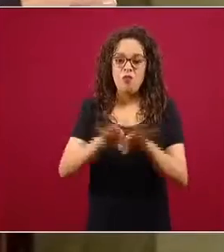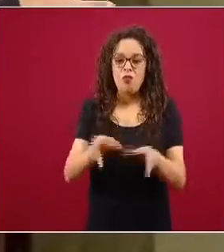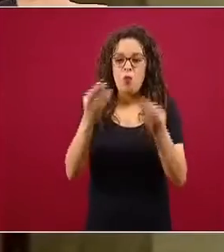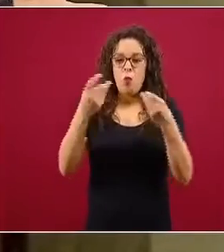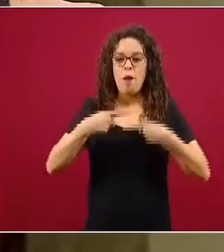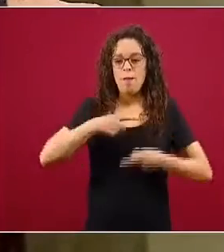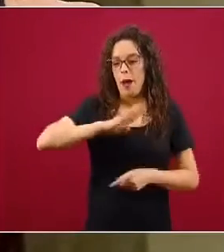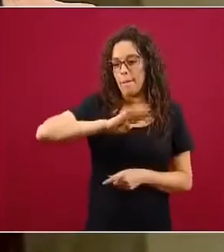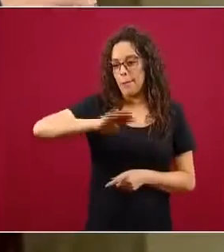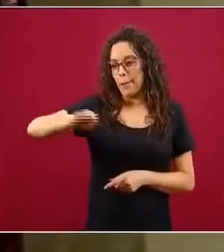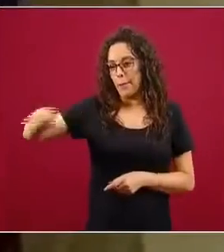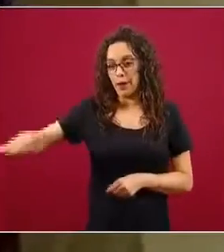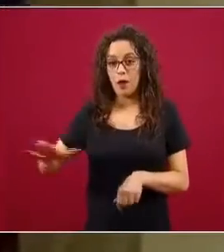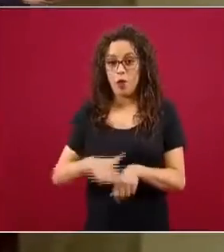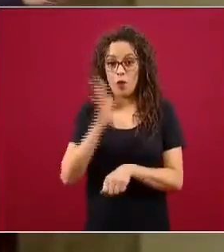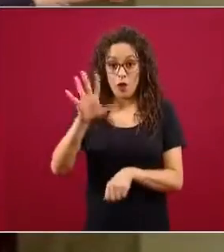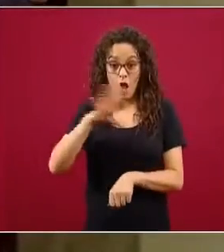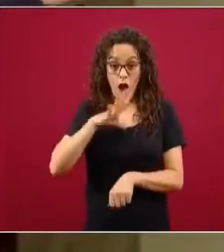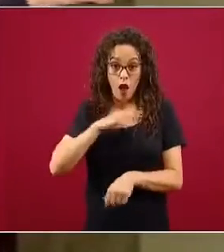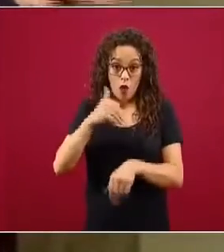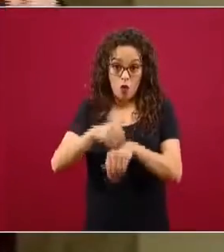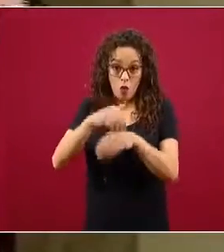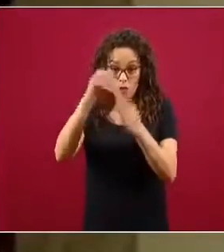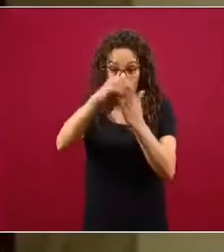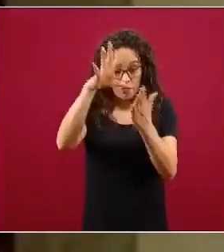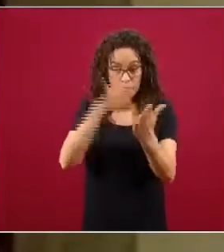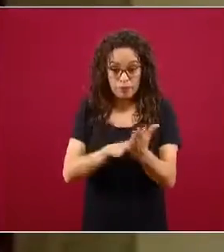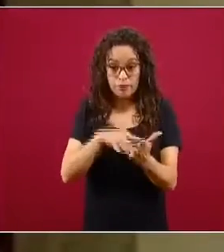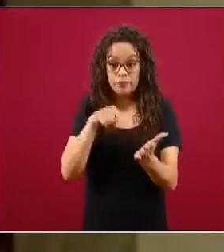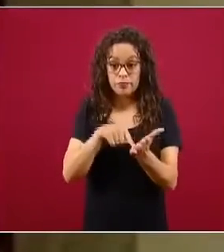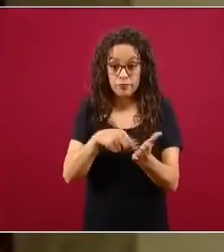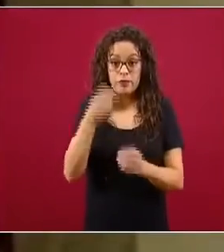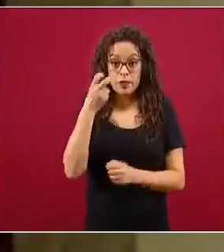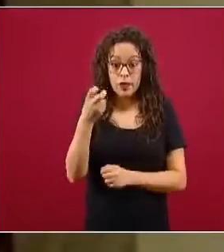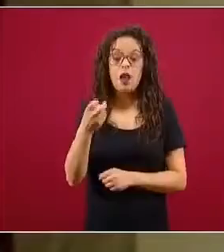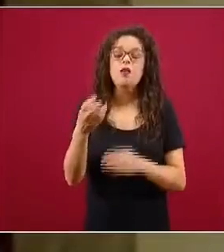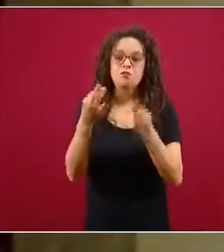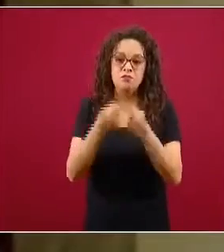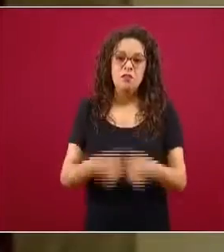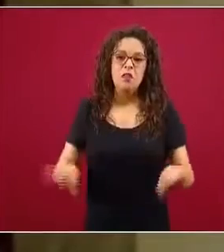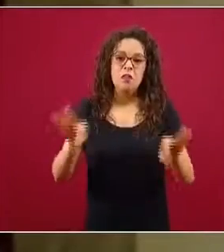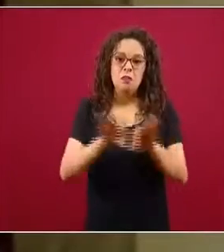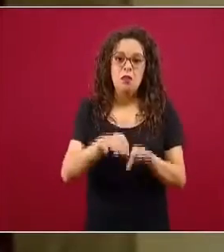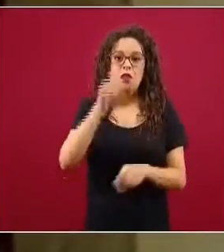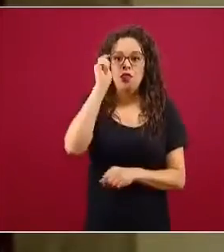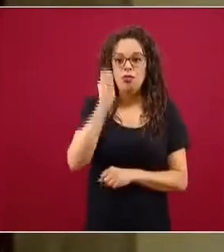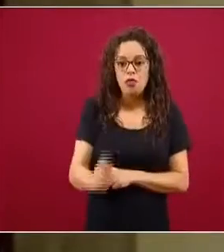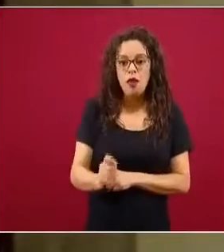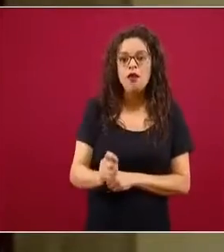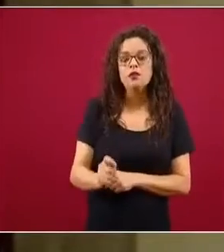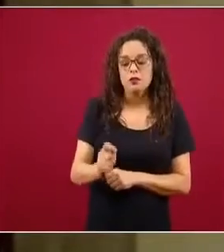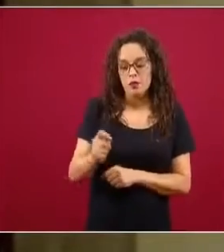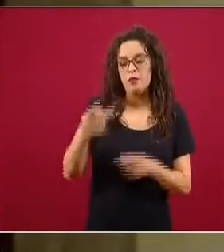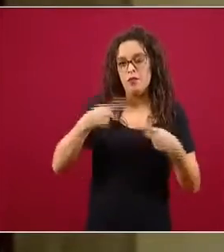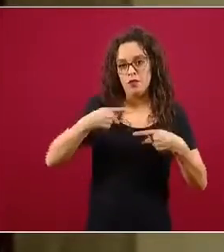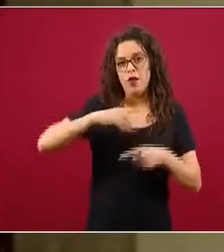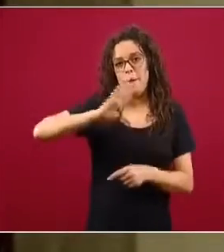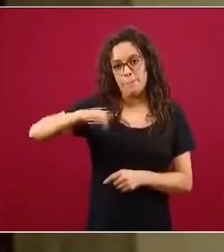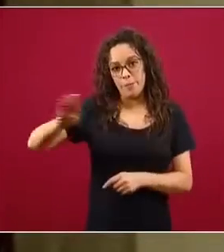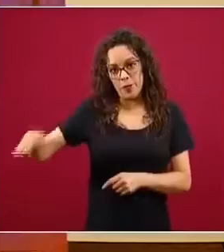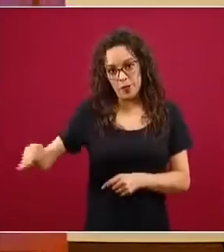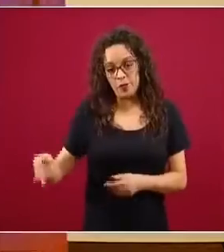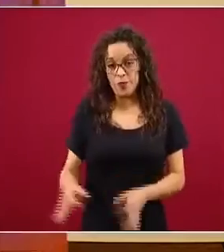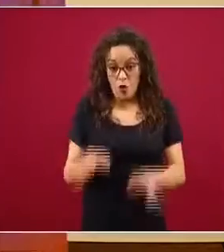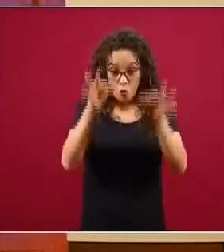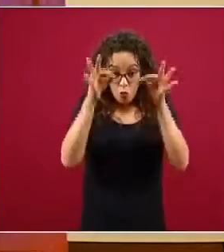número de confirmaciones que tenemos, pues seguramente va a alcanzar una de las principales causas de muerte. Eso ya no lo vamos a poder tener en tiempo